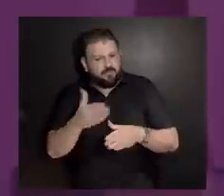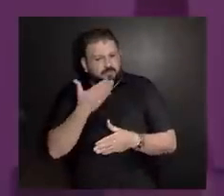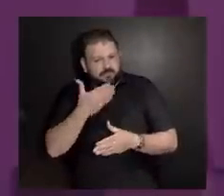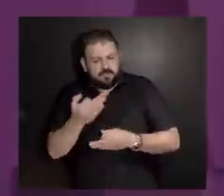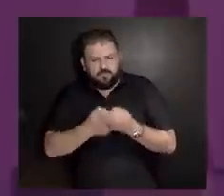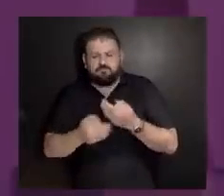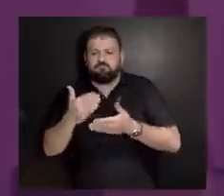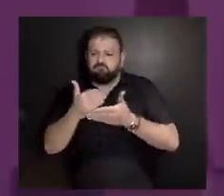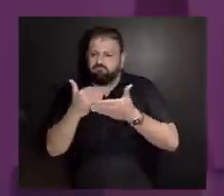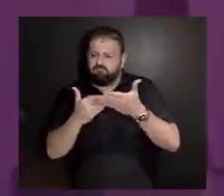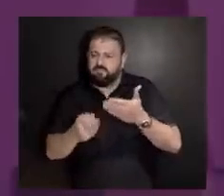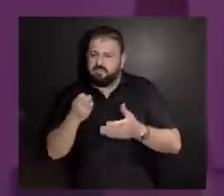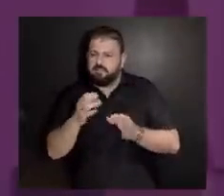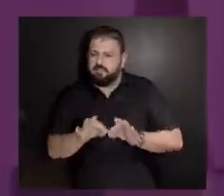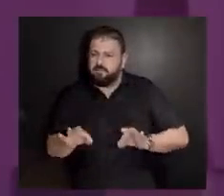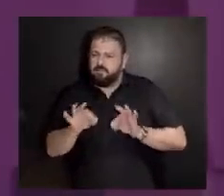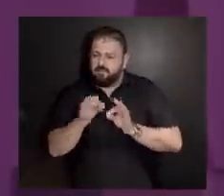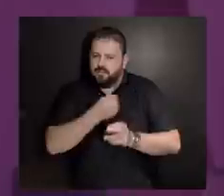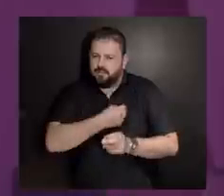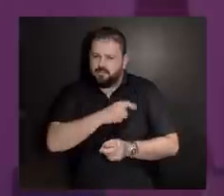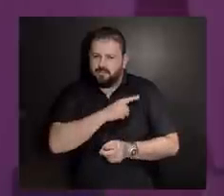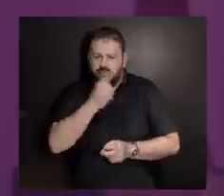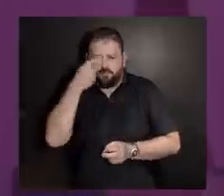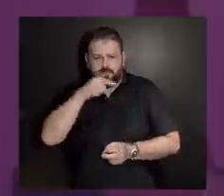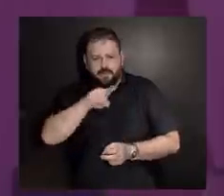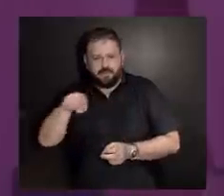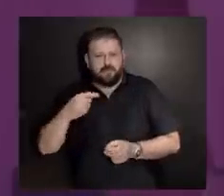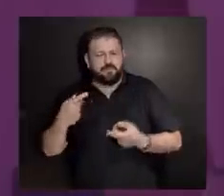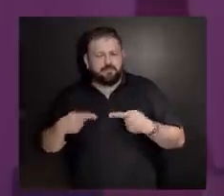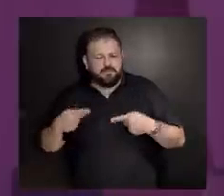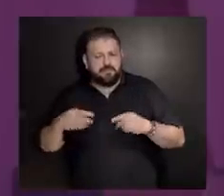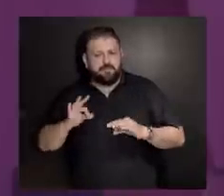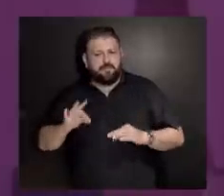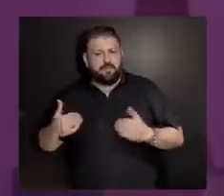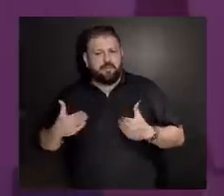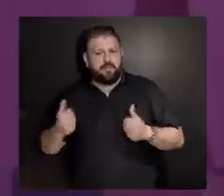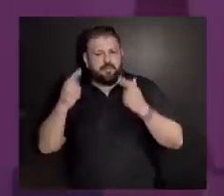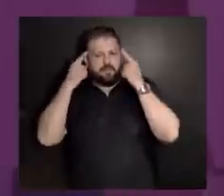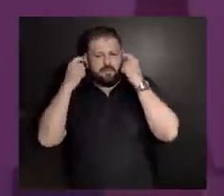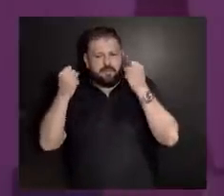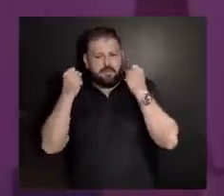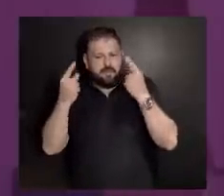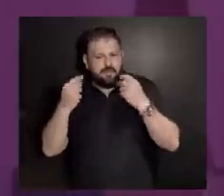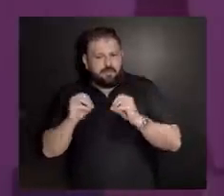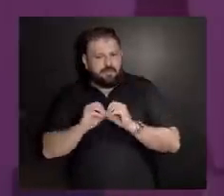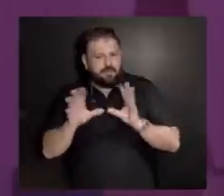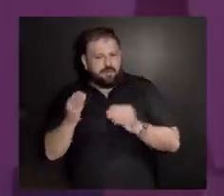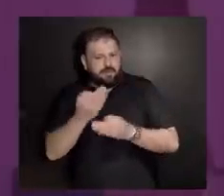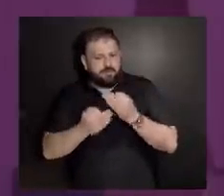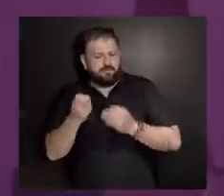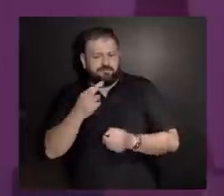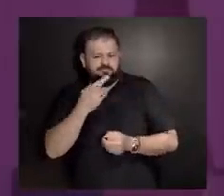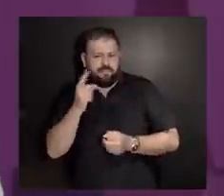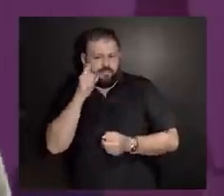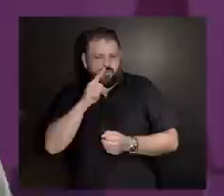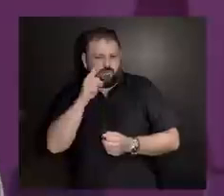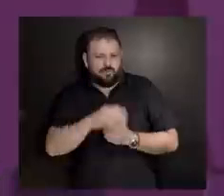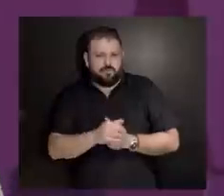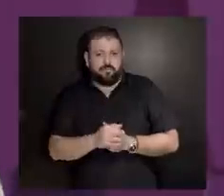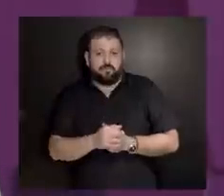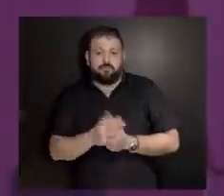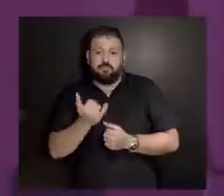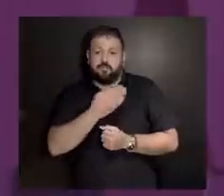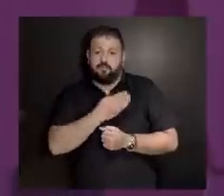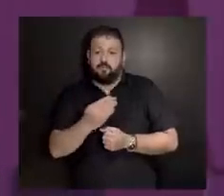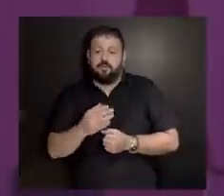muchos datos duros, estadísticos, para que todo nos quede muy, muy claro y por supuesto, como siempre, las mejores recomendaciones. Y pues